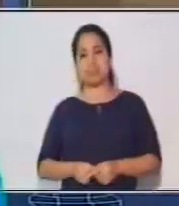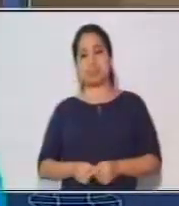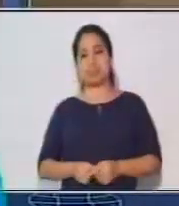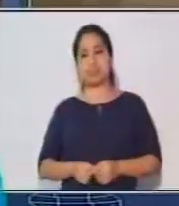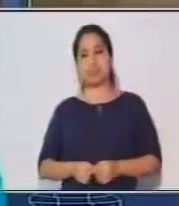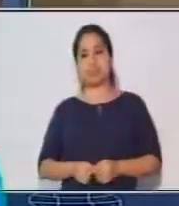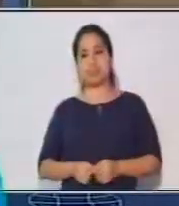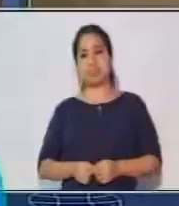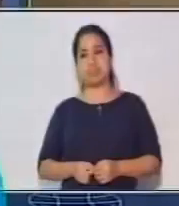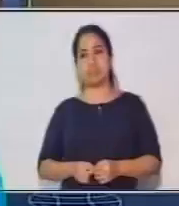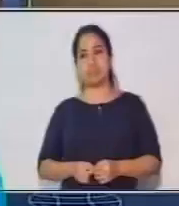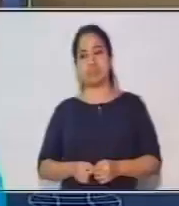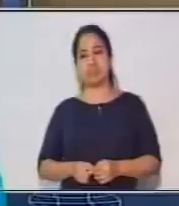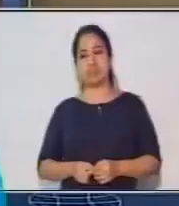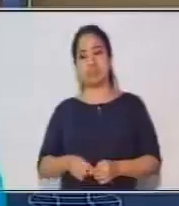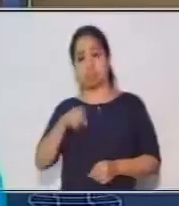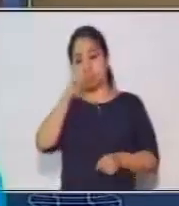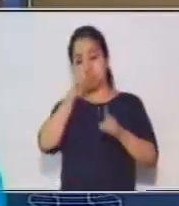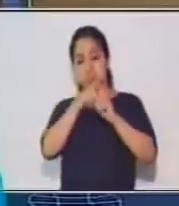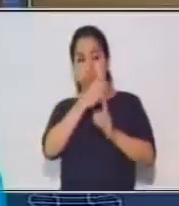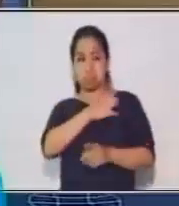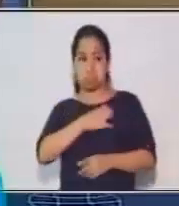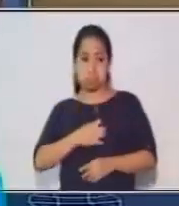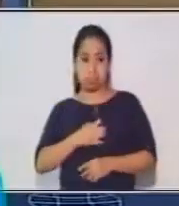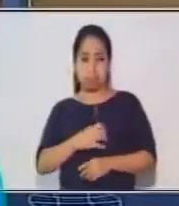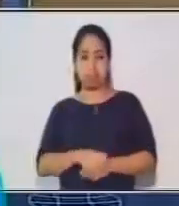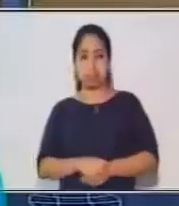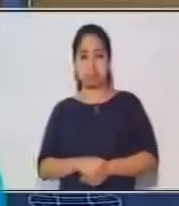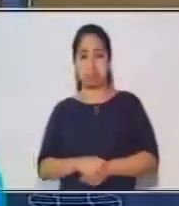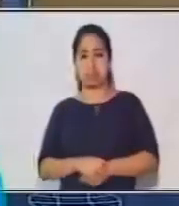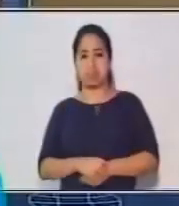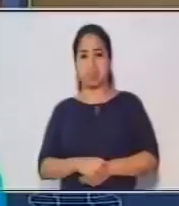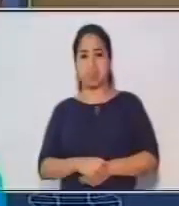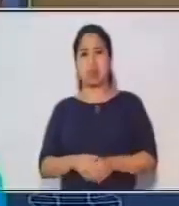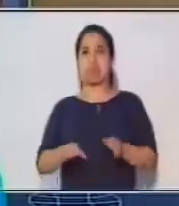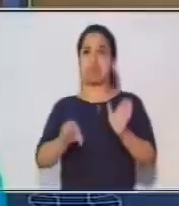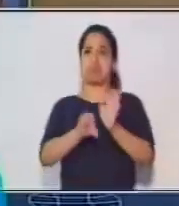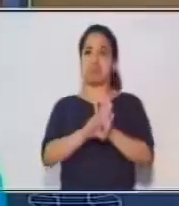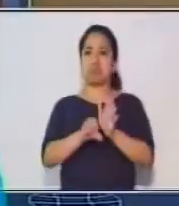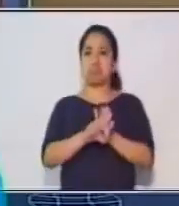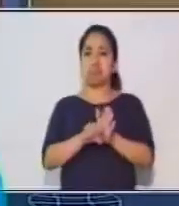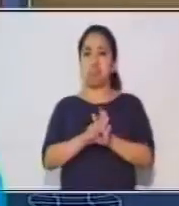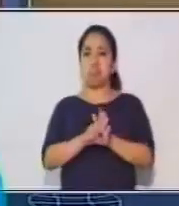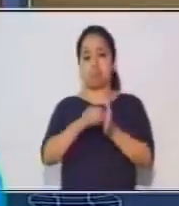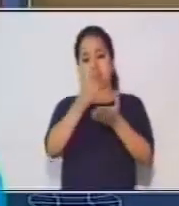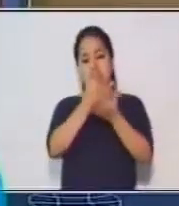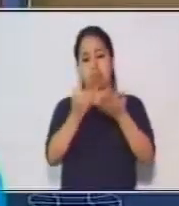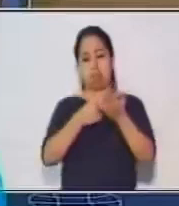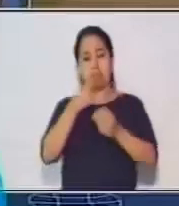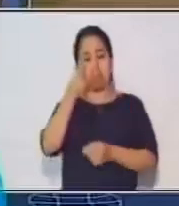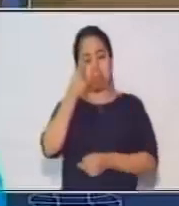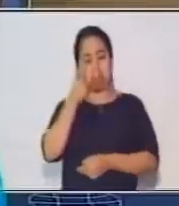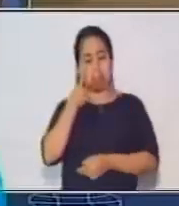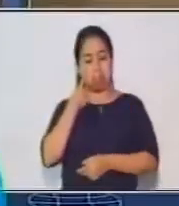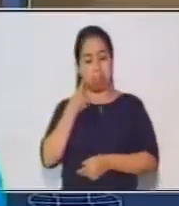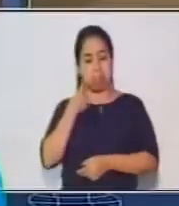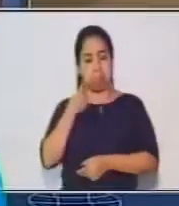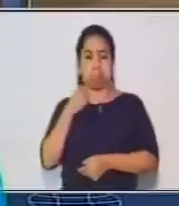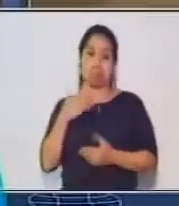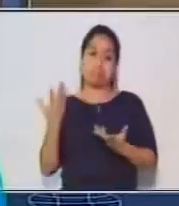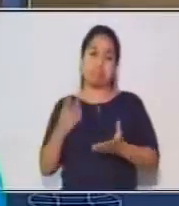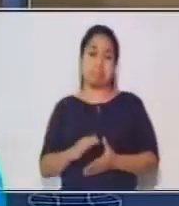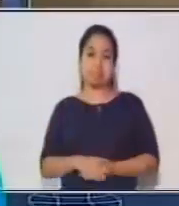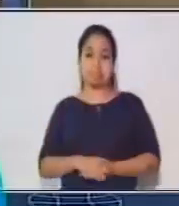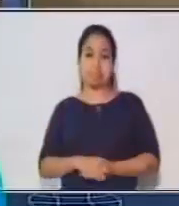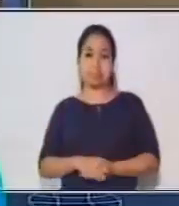Y también tenemos la tristeza. Podemos representarla pues con una carita, con una lágrima, ¿sí?